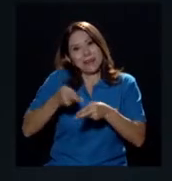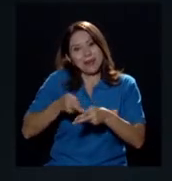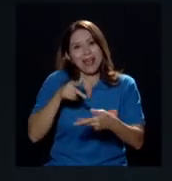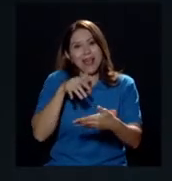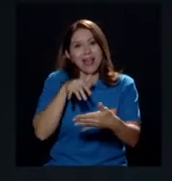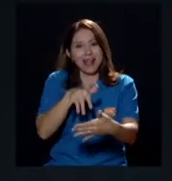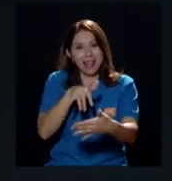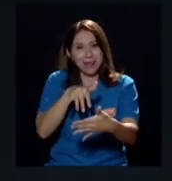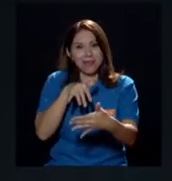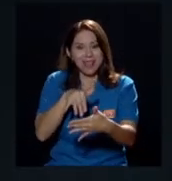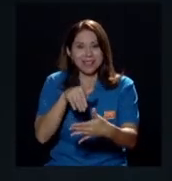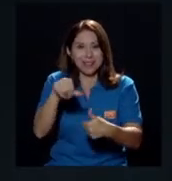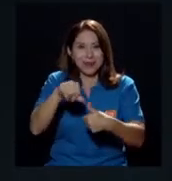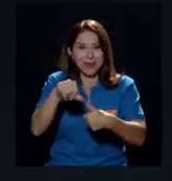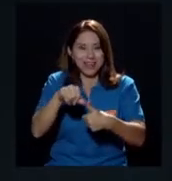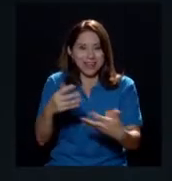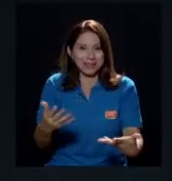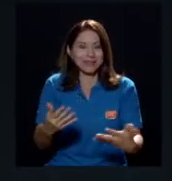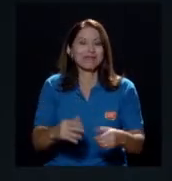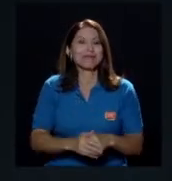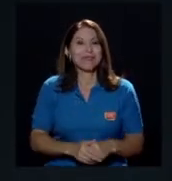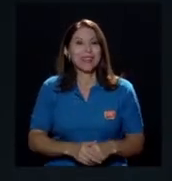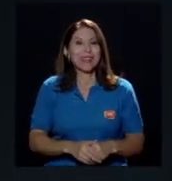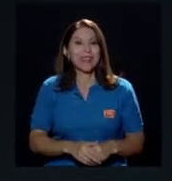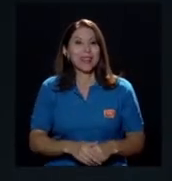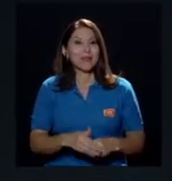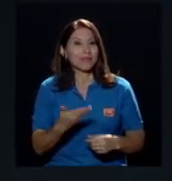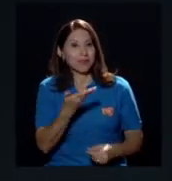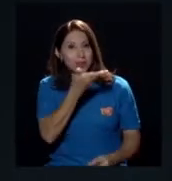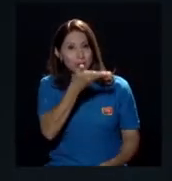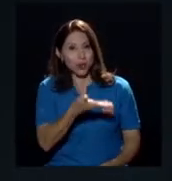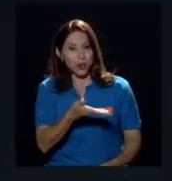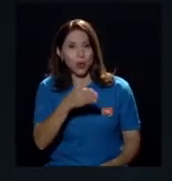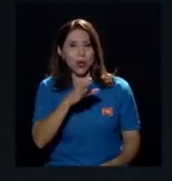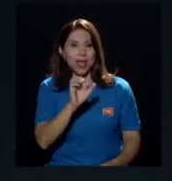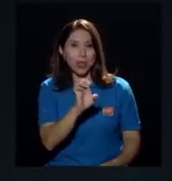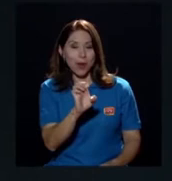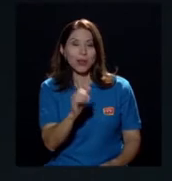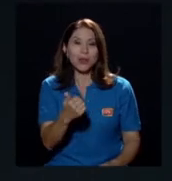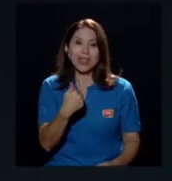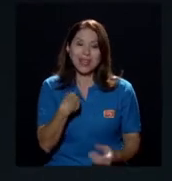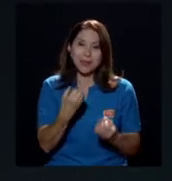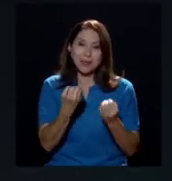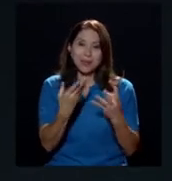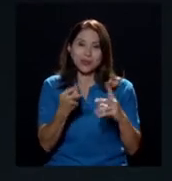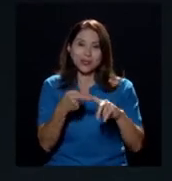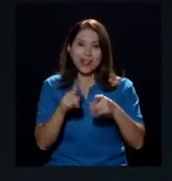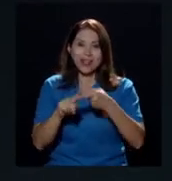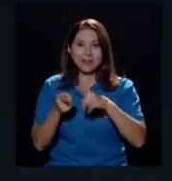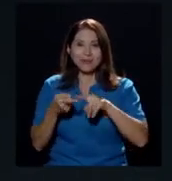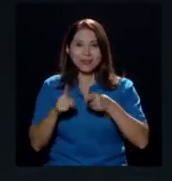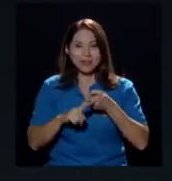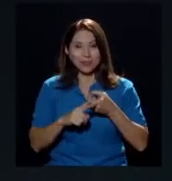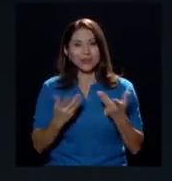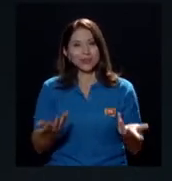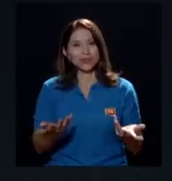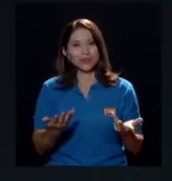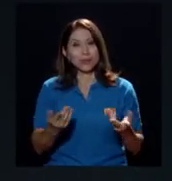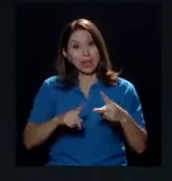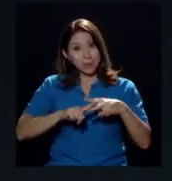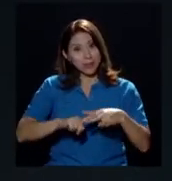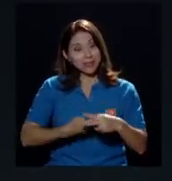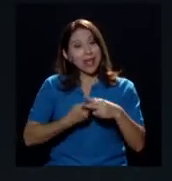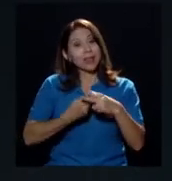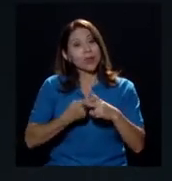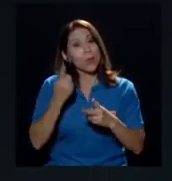donde con eduardo tiene muchos amigos empezando por